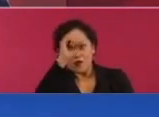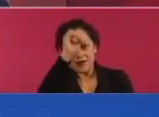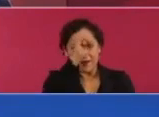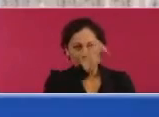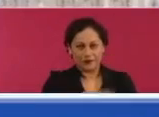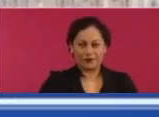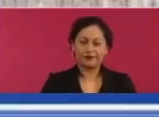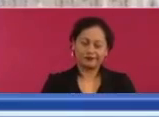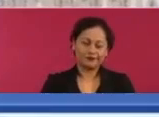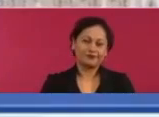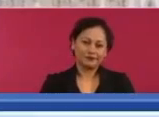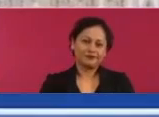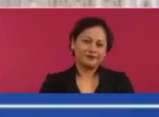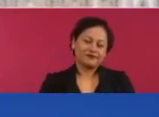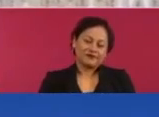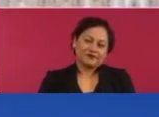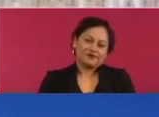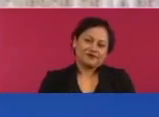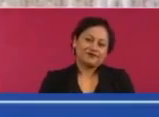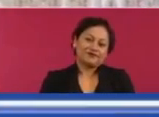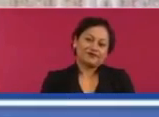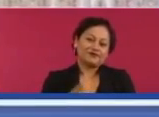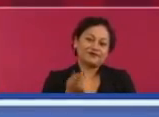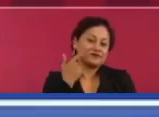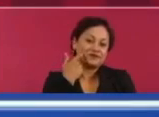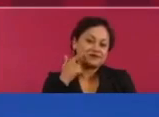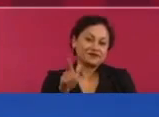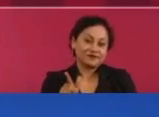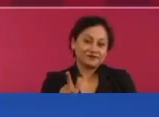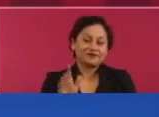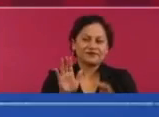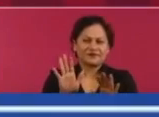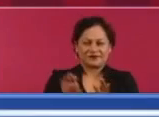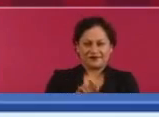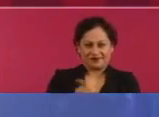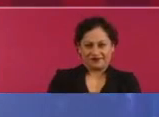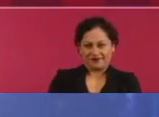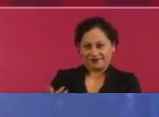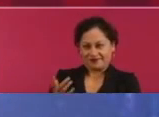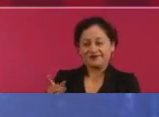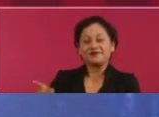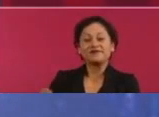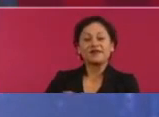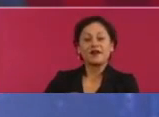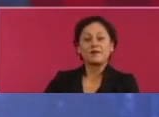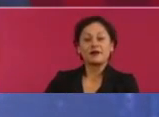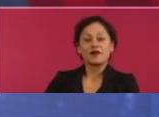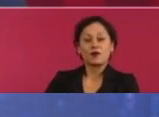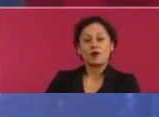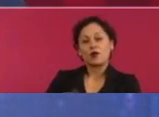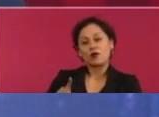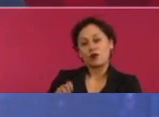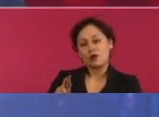como esta oposición como todos estos medios y reporteros Pues de estos medios corporativos que no aguantan